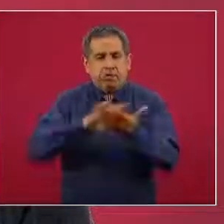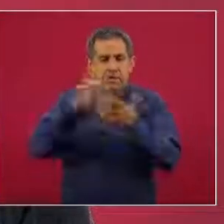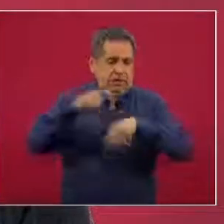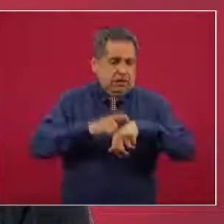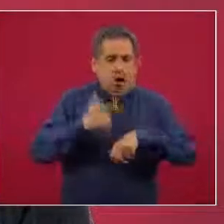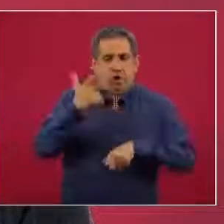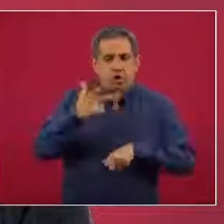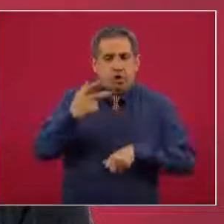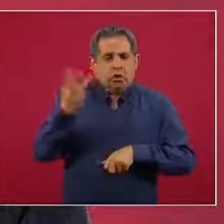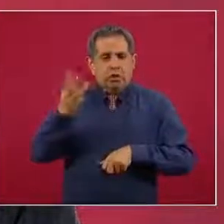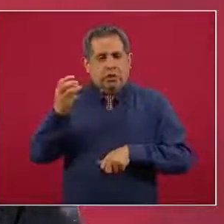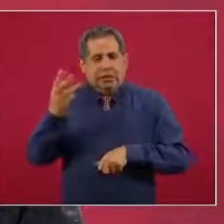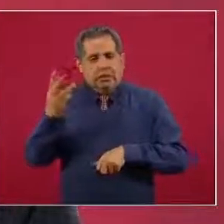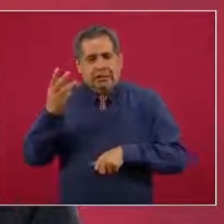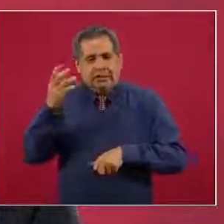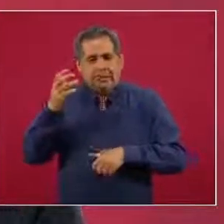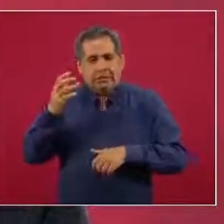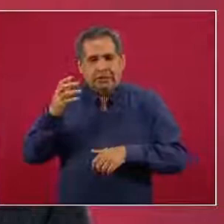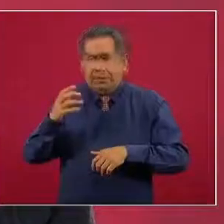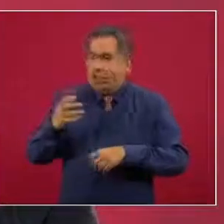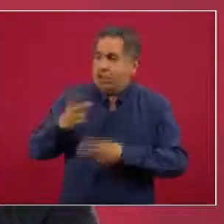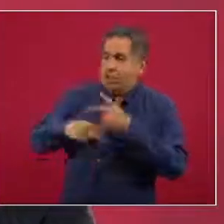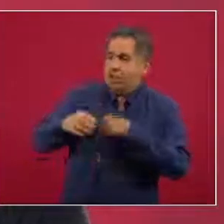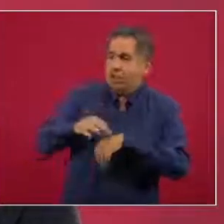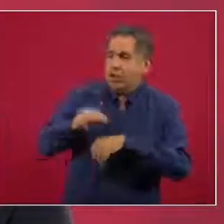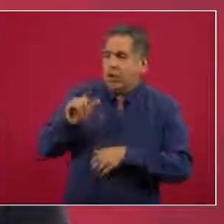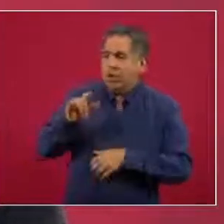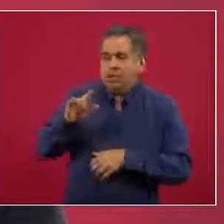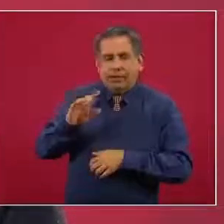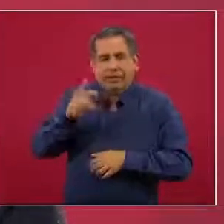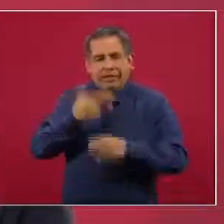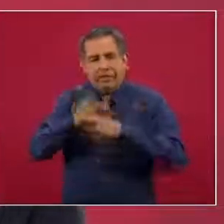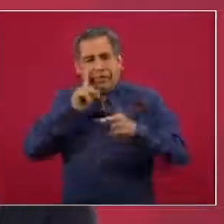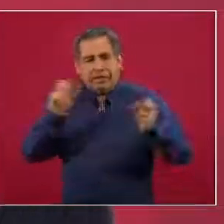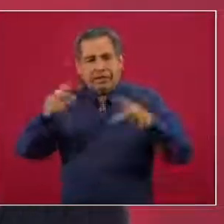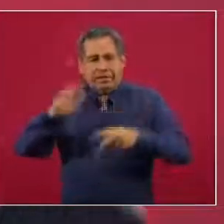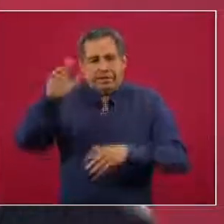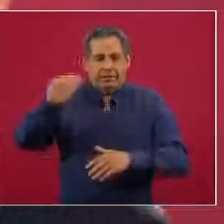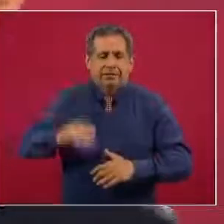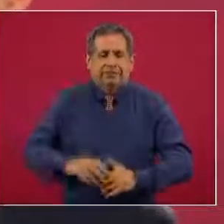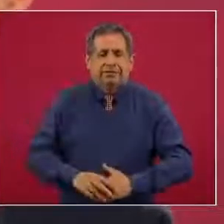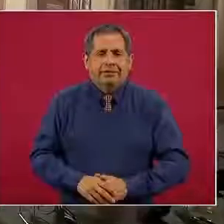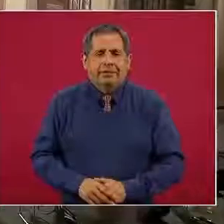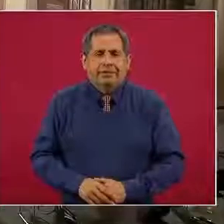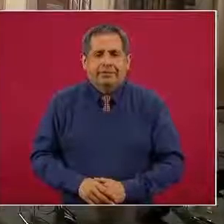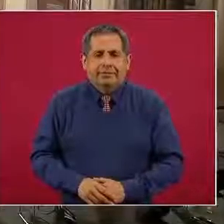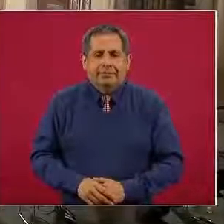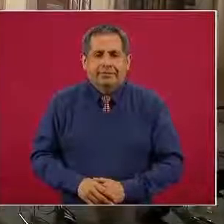20:03, ya no llegó el doctor Alomía, nos vemos mañana aquí. Gracias.